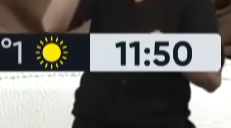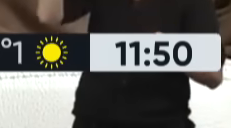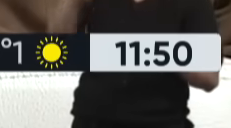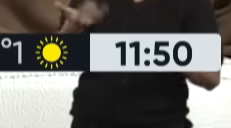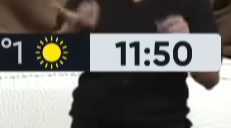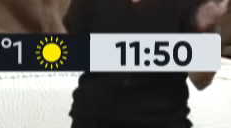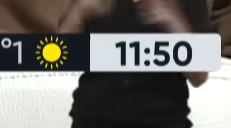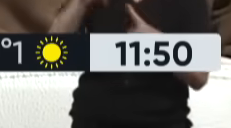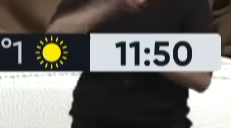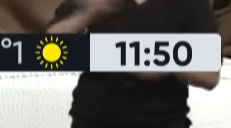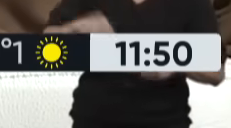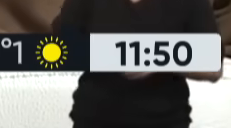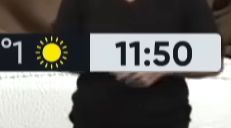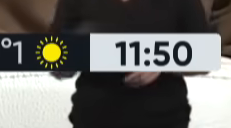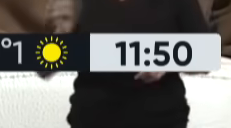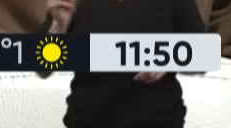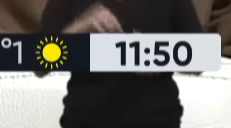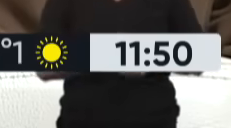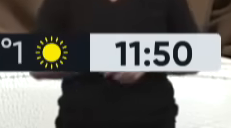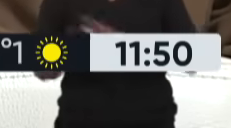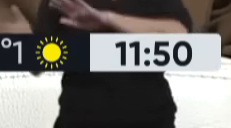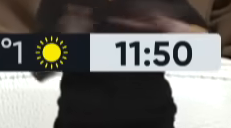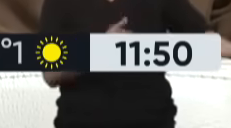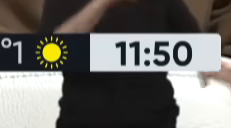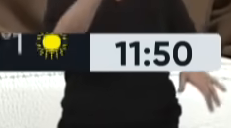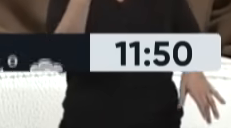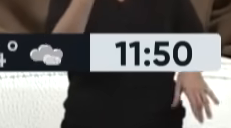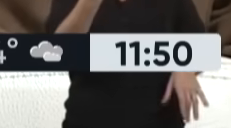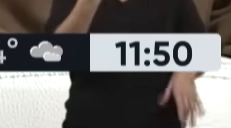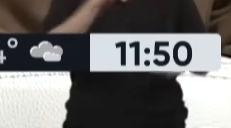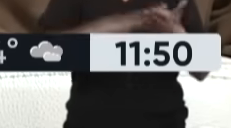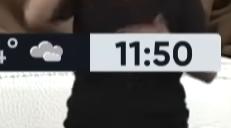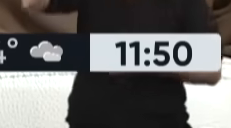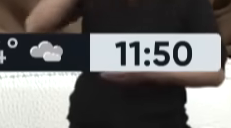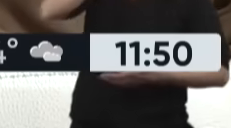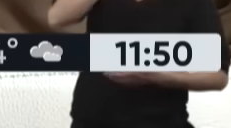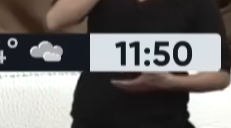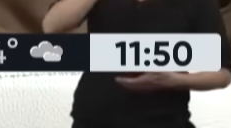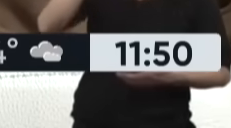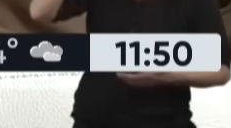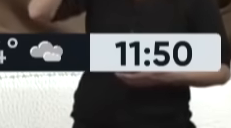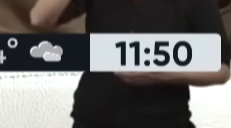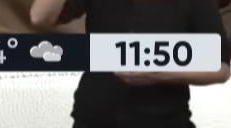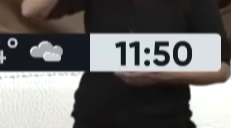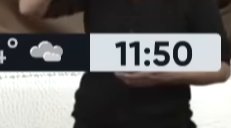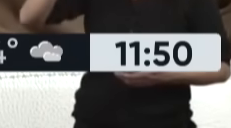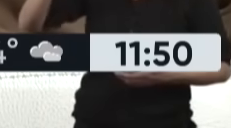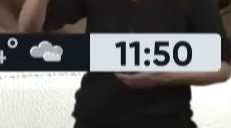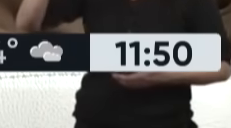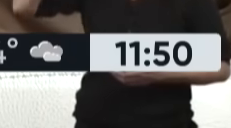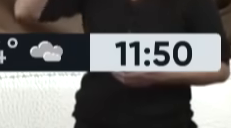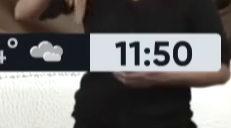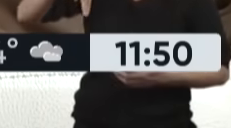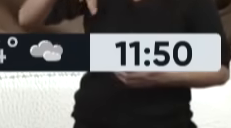que hizo Hugo Alconada-Mon, el colega, hace unos días acerca de la intervención en su teléfono celular, luego de publicar